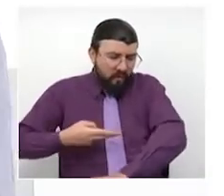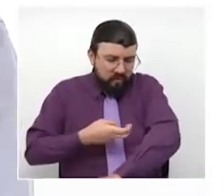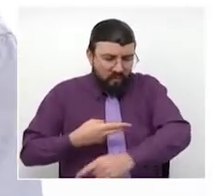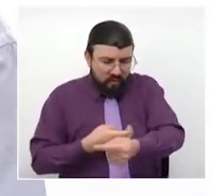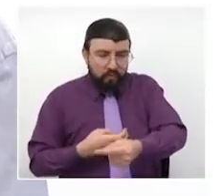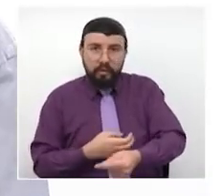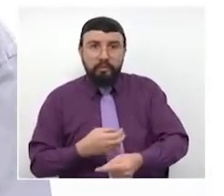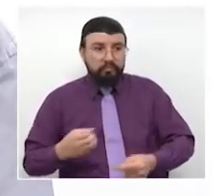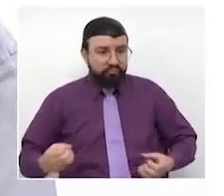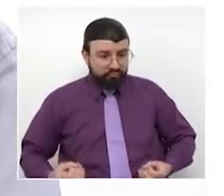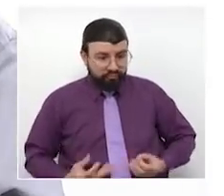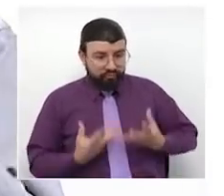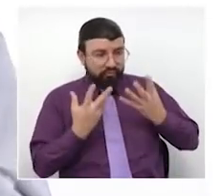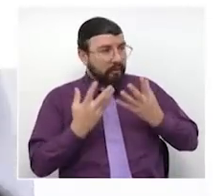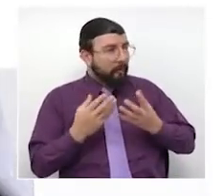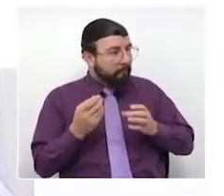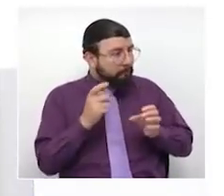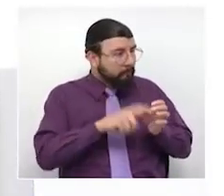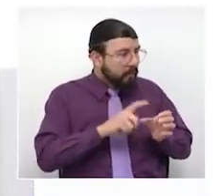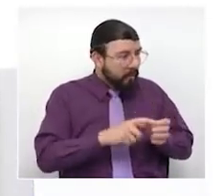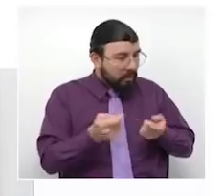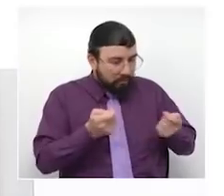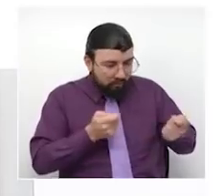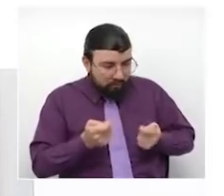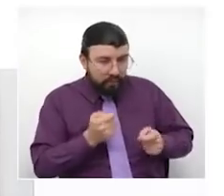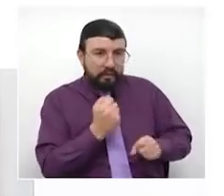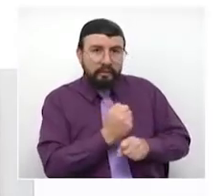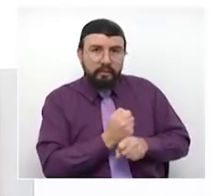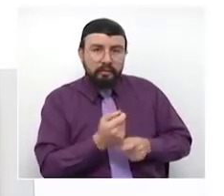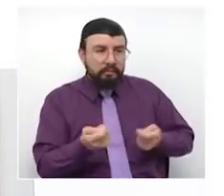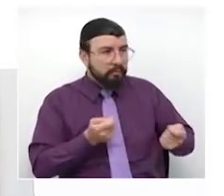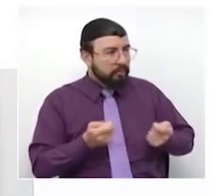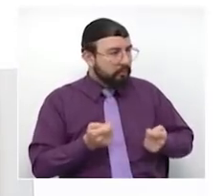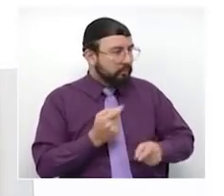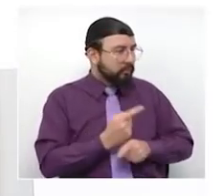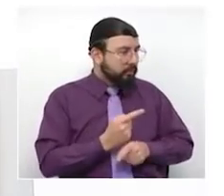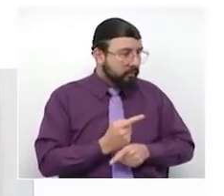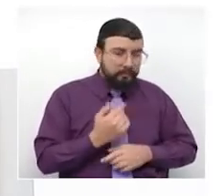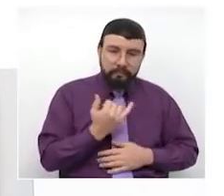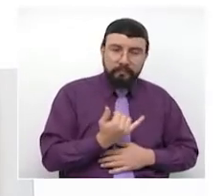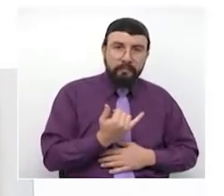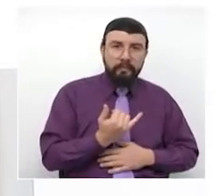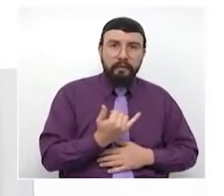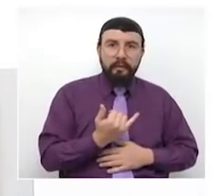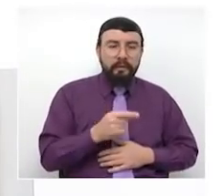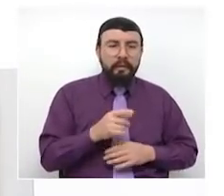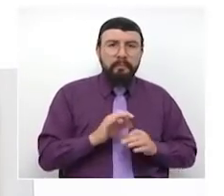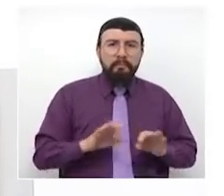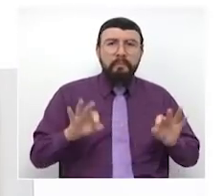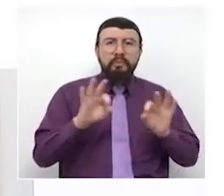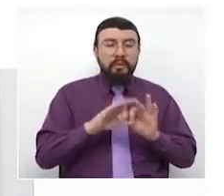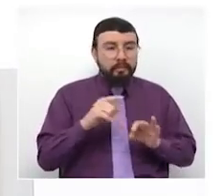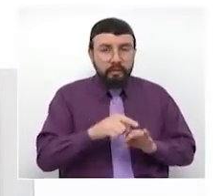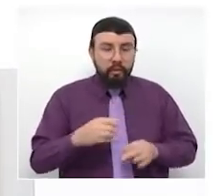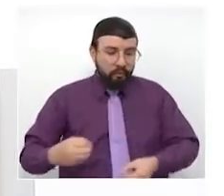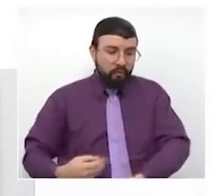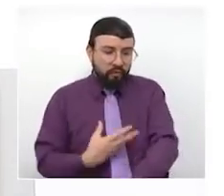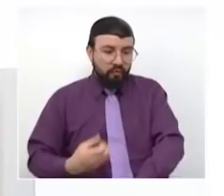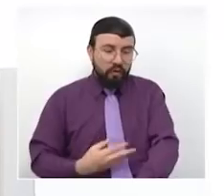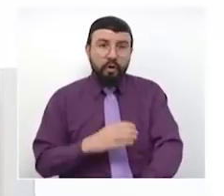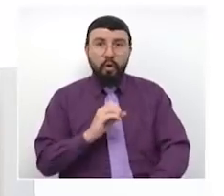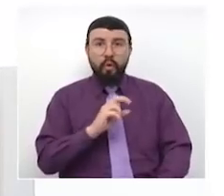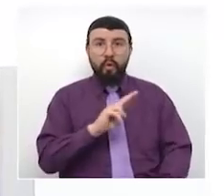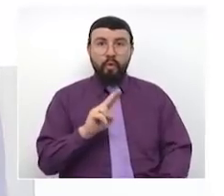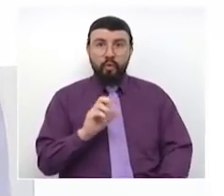cantidad de obreritos que van a entrar a reparar una articulación. Entonces, es la importancia del ozono. Entonces, ese paciente después de eso